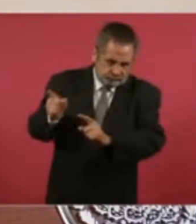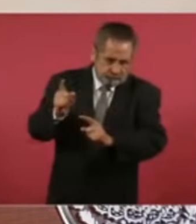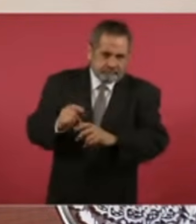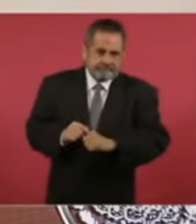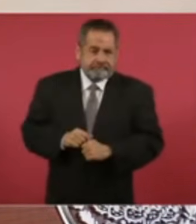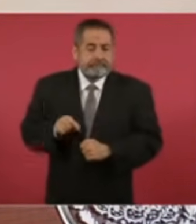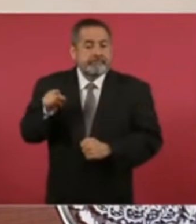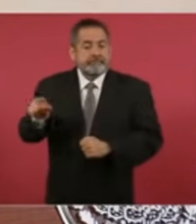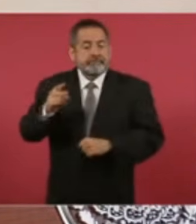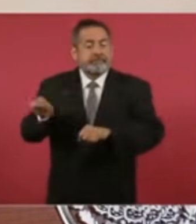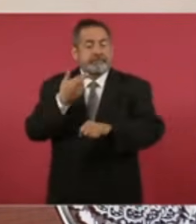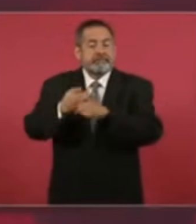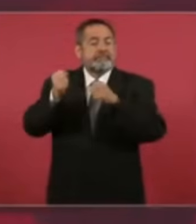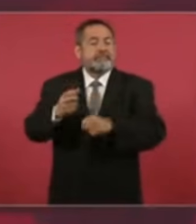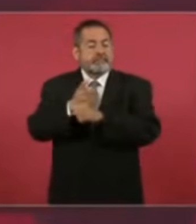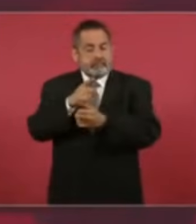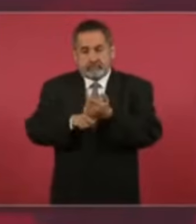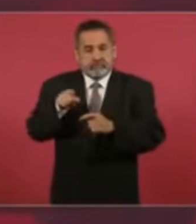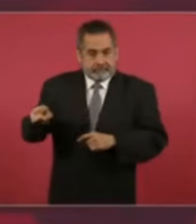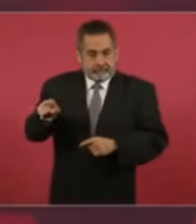Además de ser secretaria de seguridad,